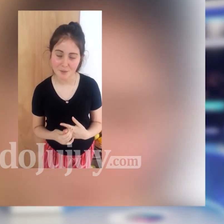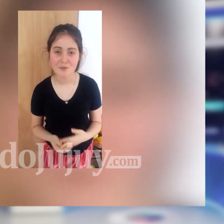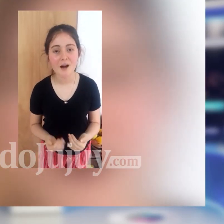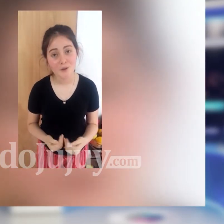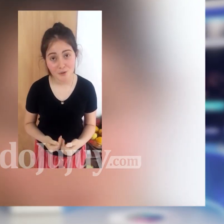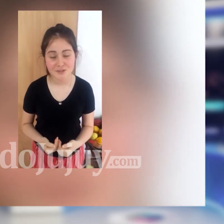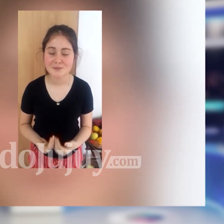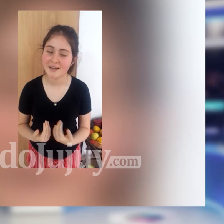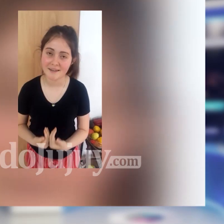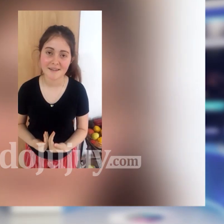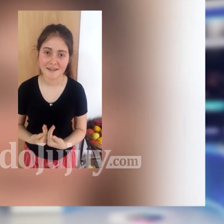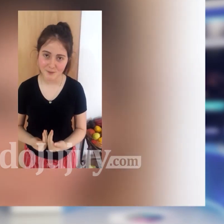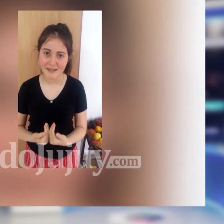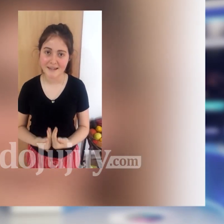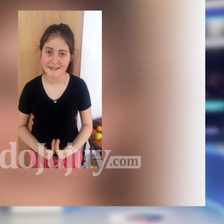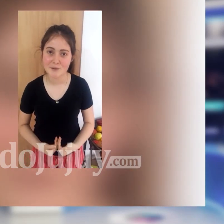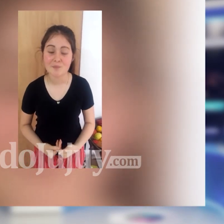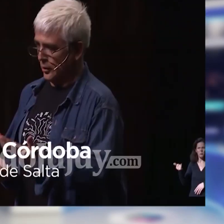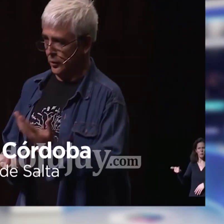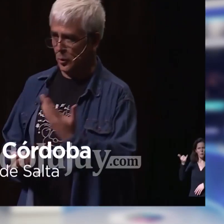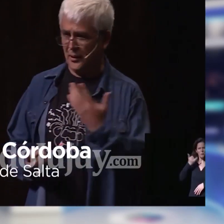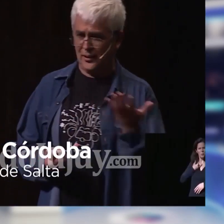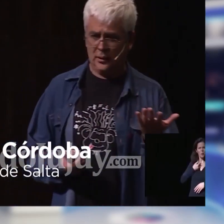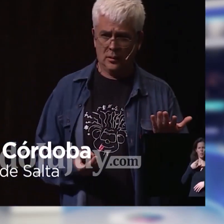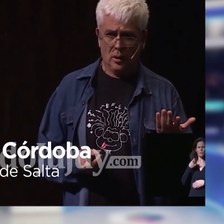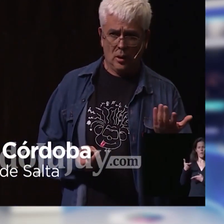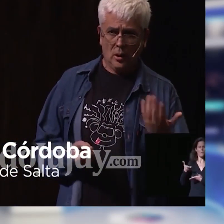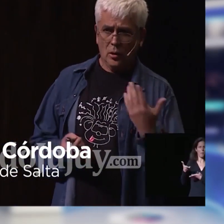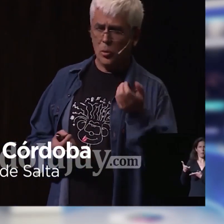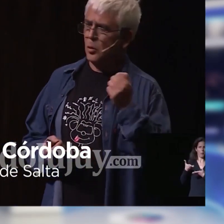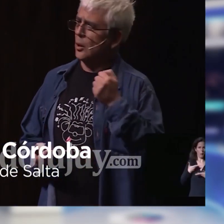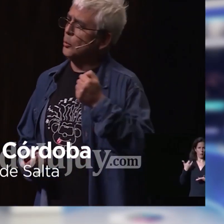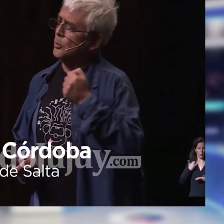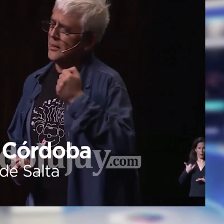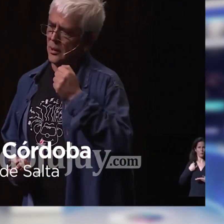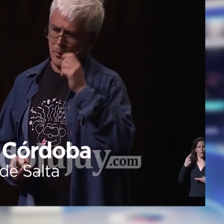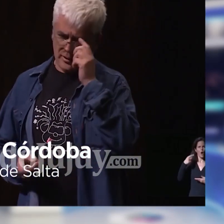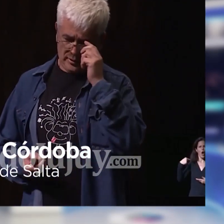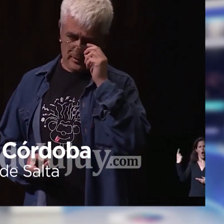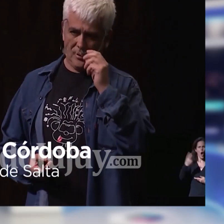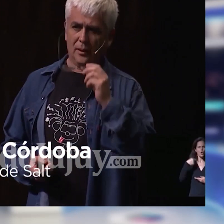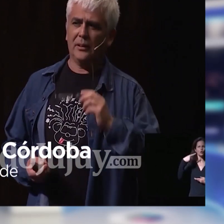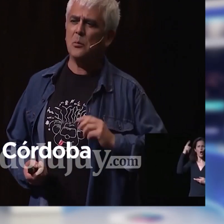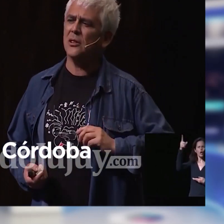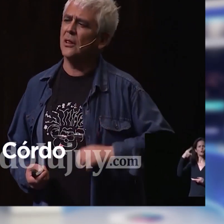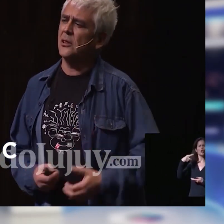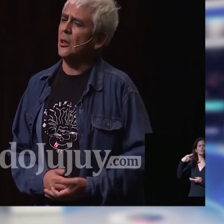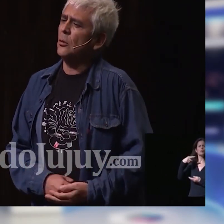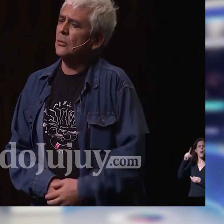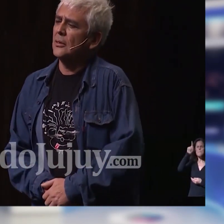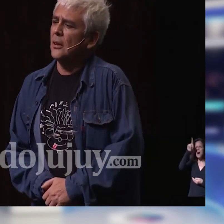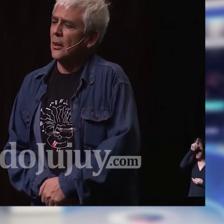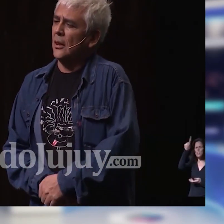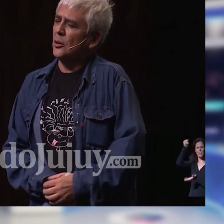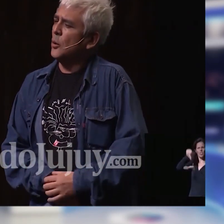espacio? Yo me enteré por unos amigos que ahora están en la universidad, que se empezaron a ir al curso de física